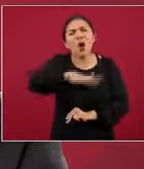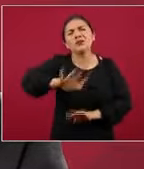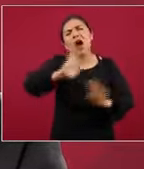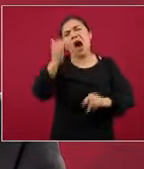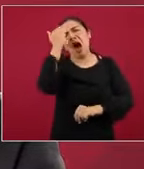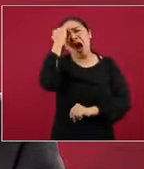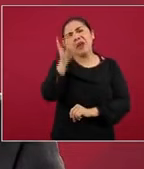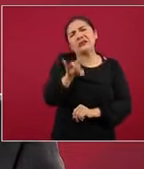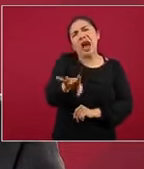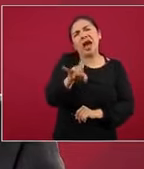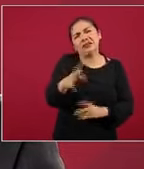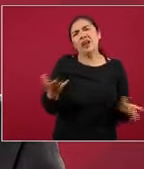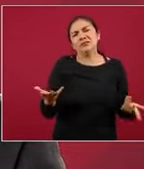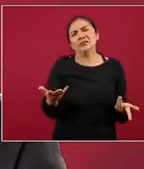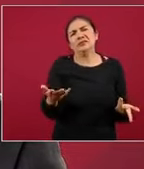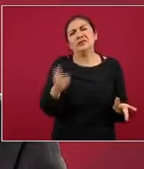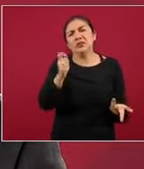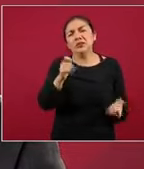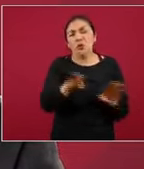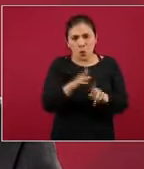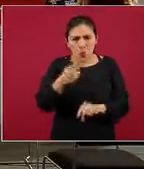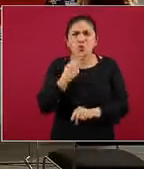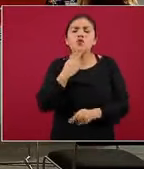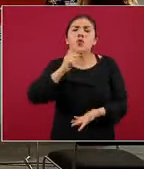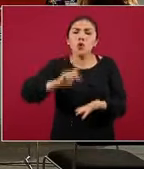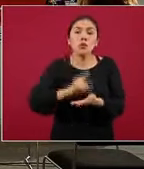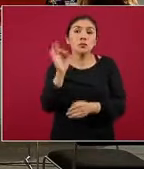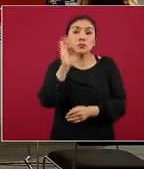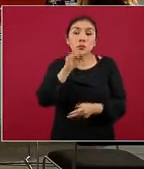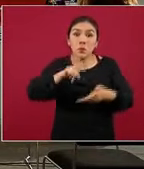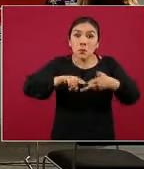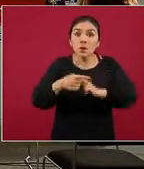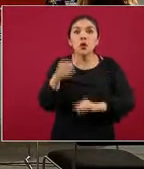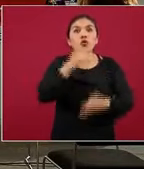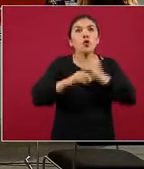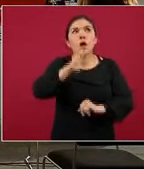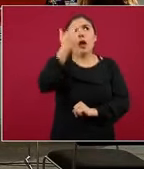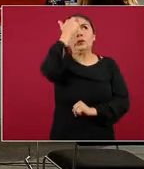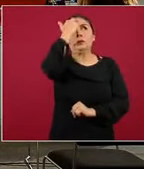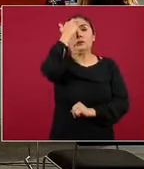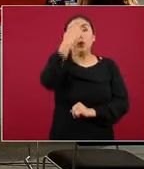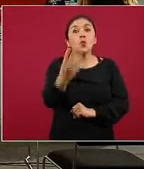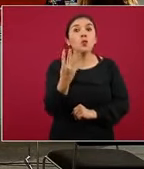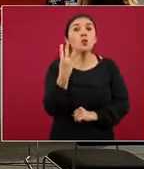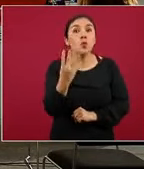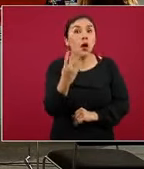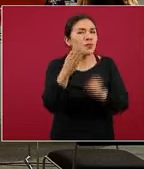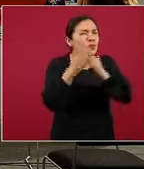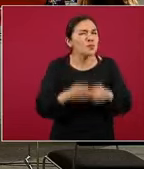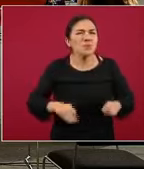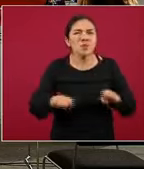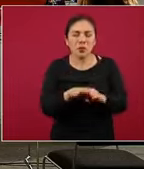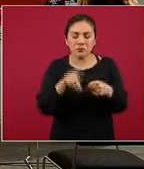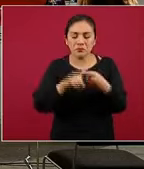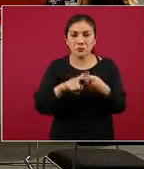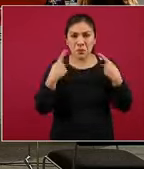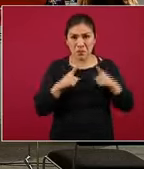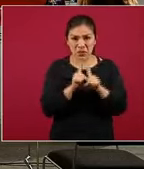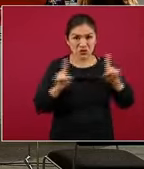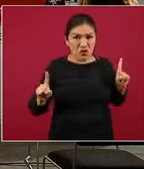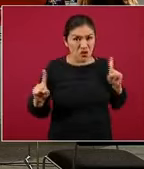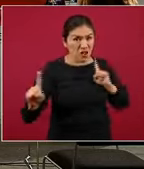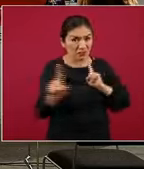las sabe, quizá sería útil que al principio todos recordáramos 4 básicas: sana